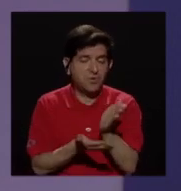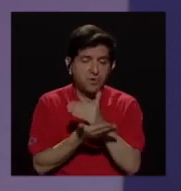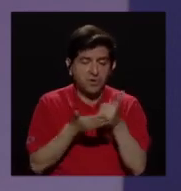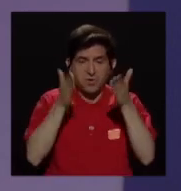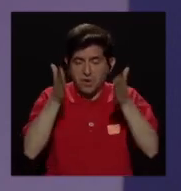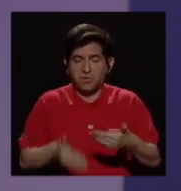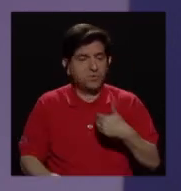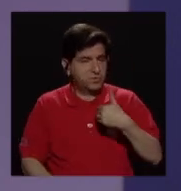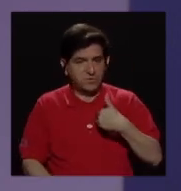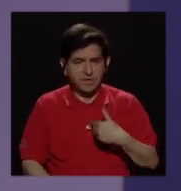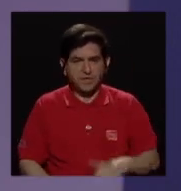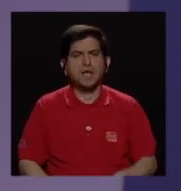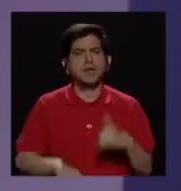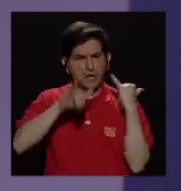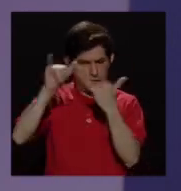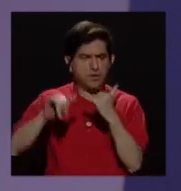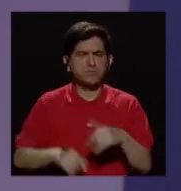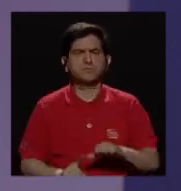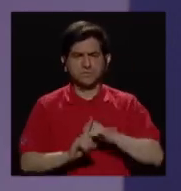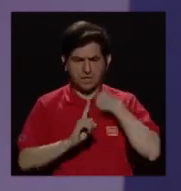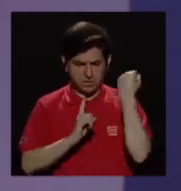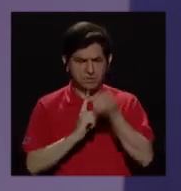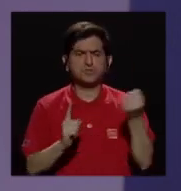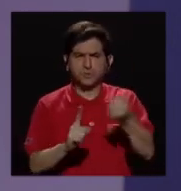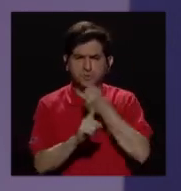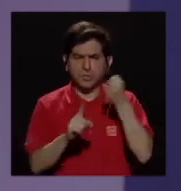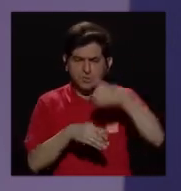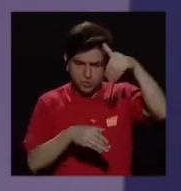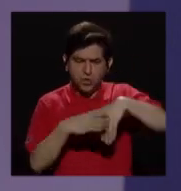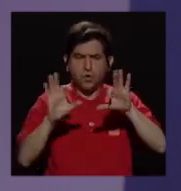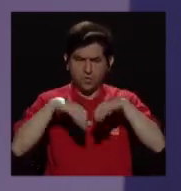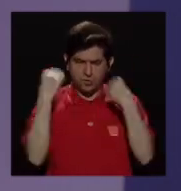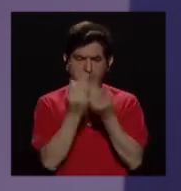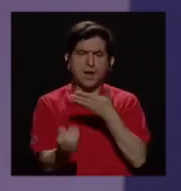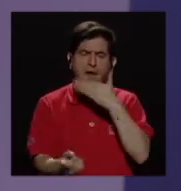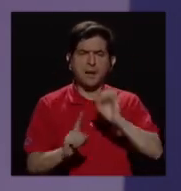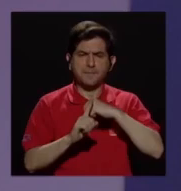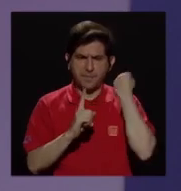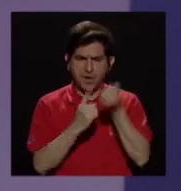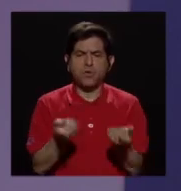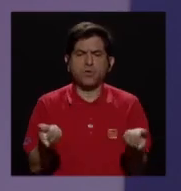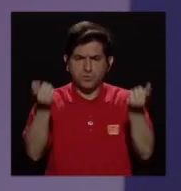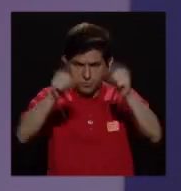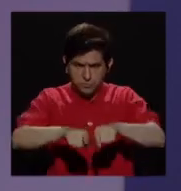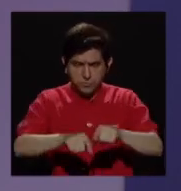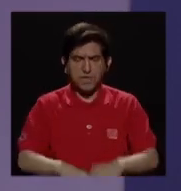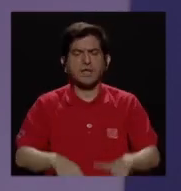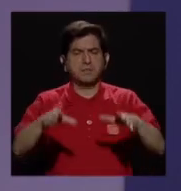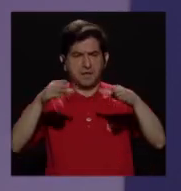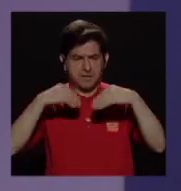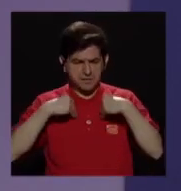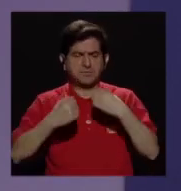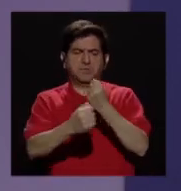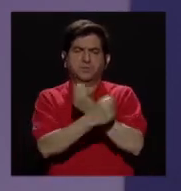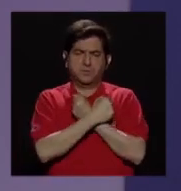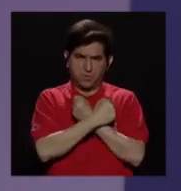y denunciamos cuando hay violencia intrafamiliar, logramos una mejor sociedad y aceptación y